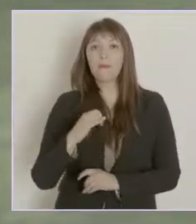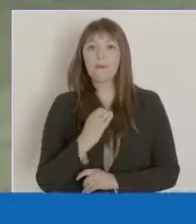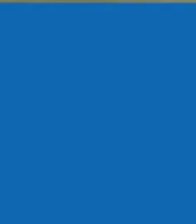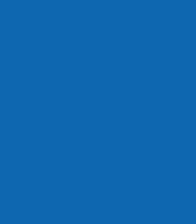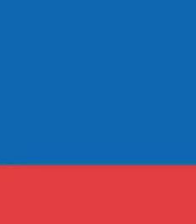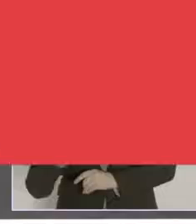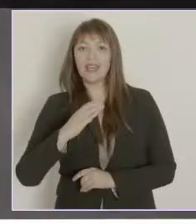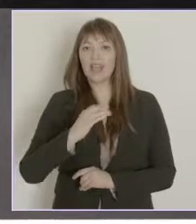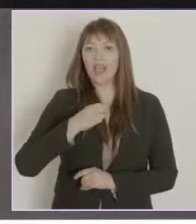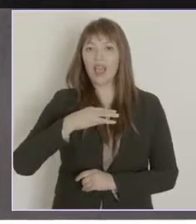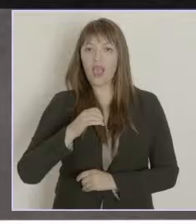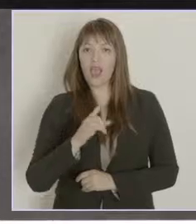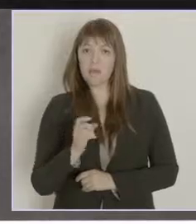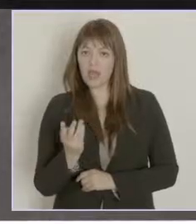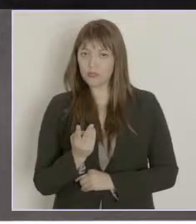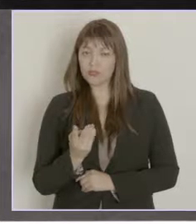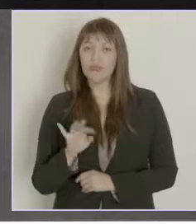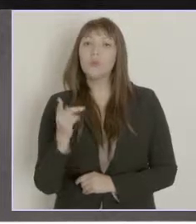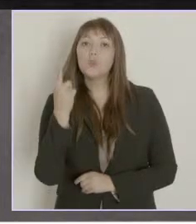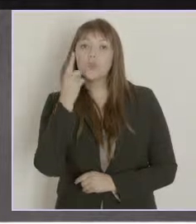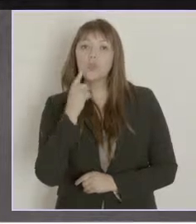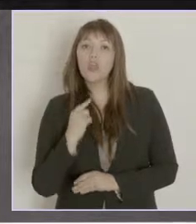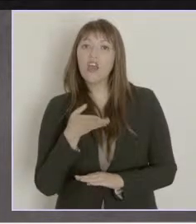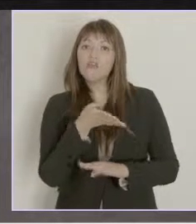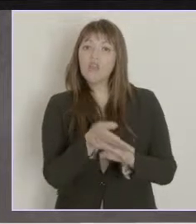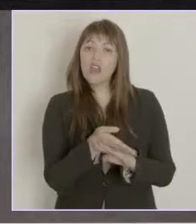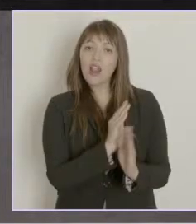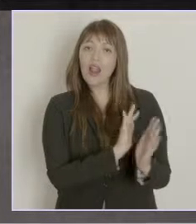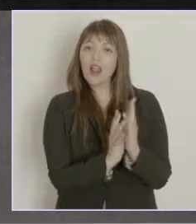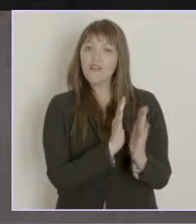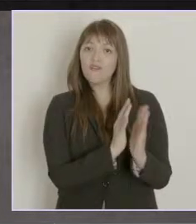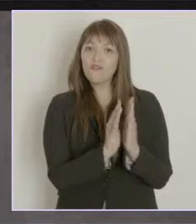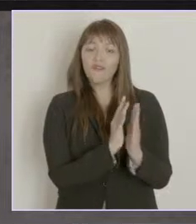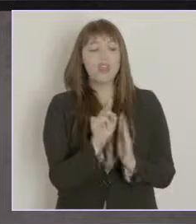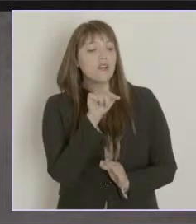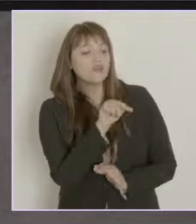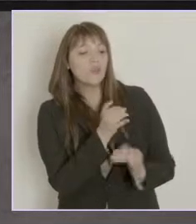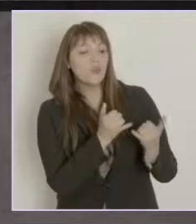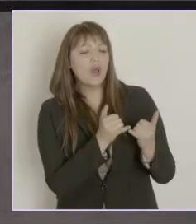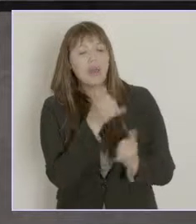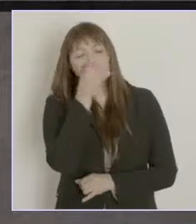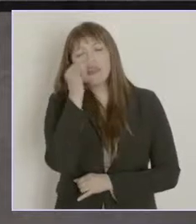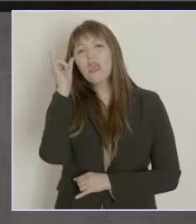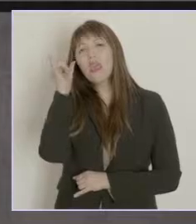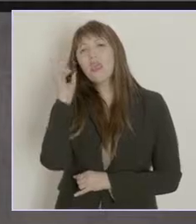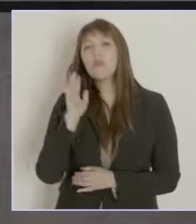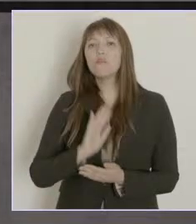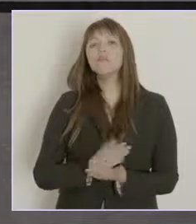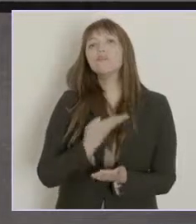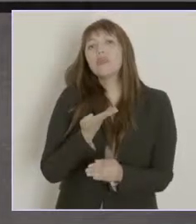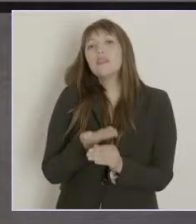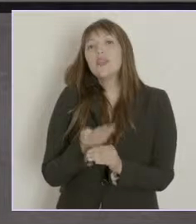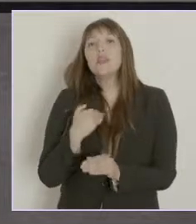Camila. Y un día fueron a la feria y la gatita Camila y Michelle querían una muñeca hace tiempo y le